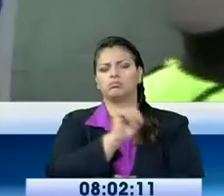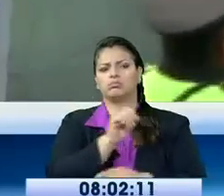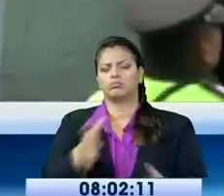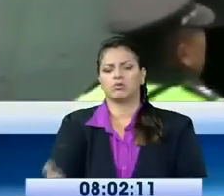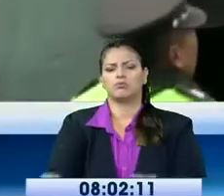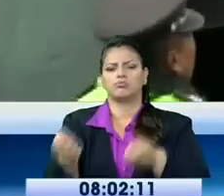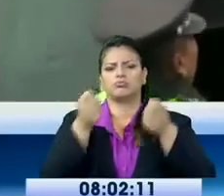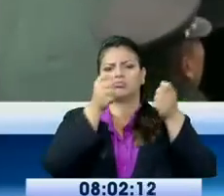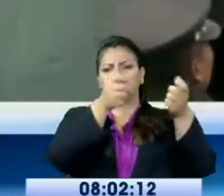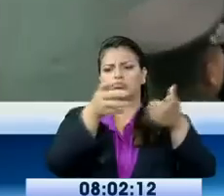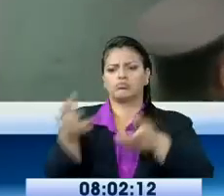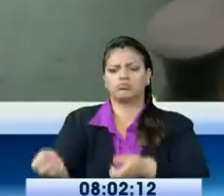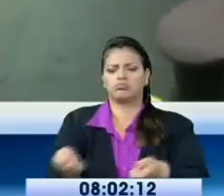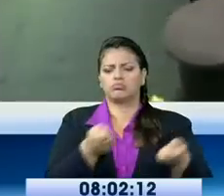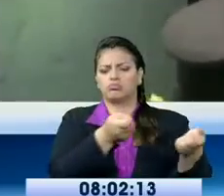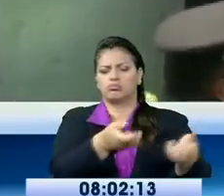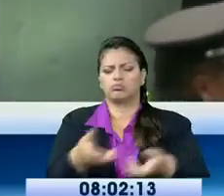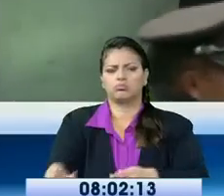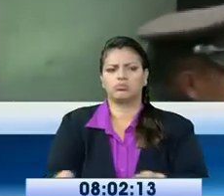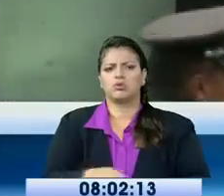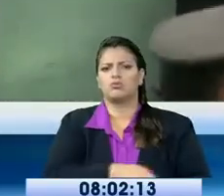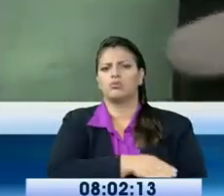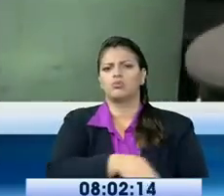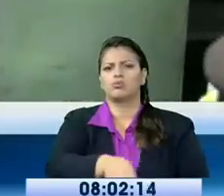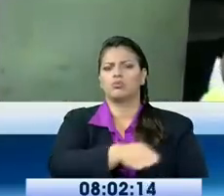la morgue de Riobamba.